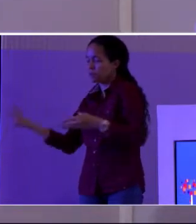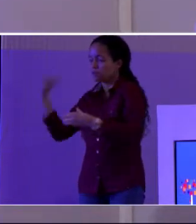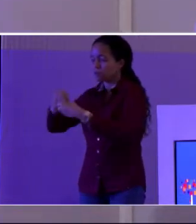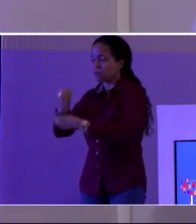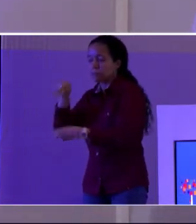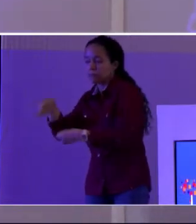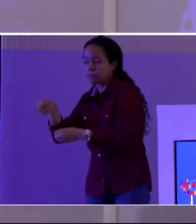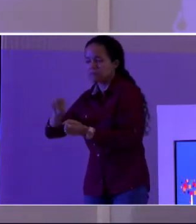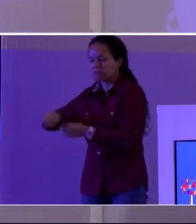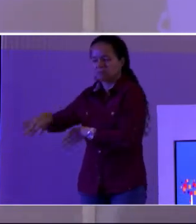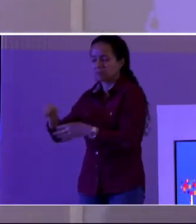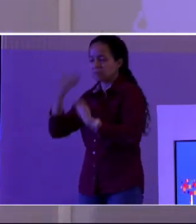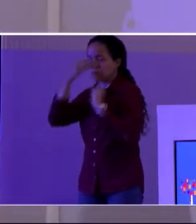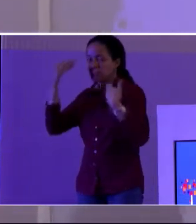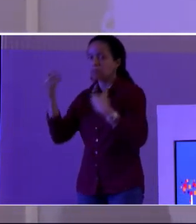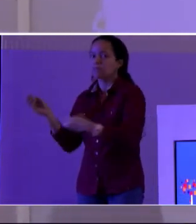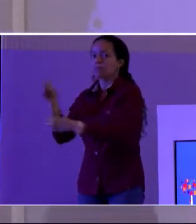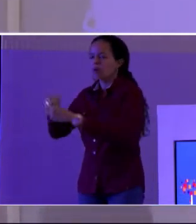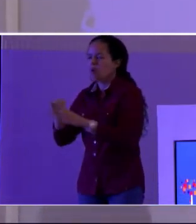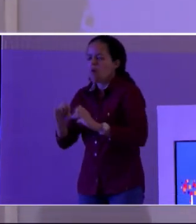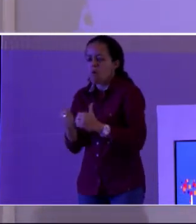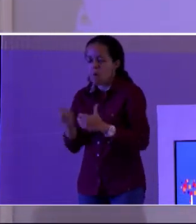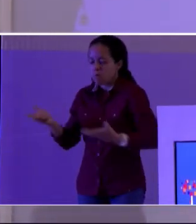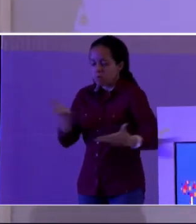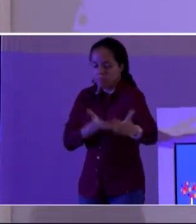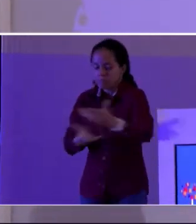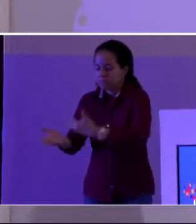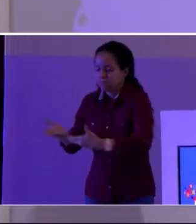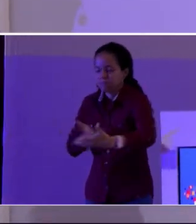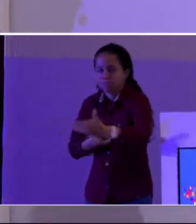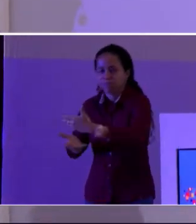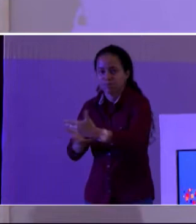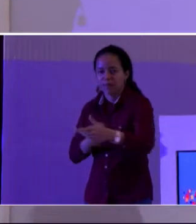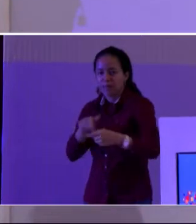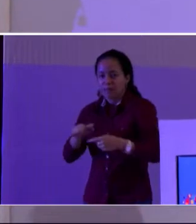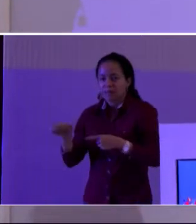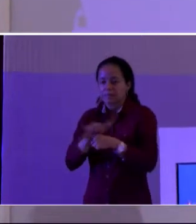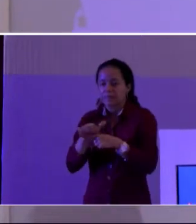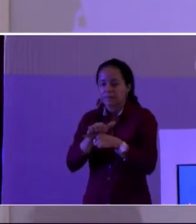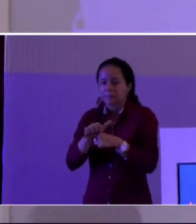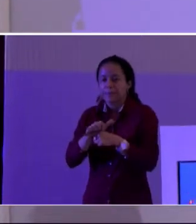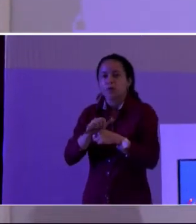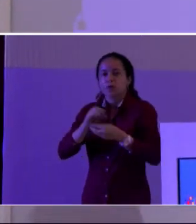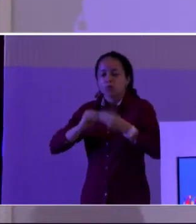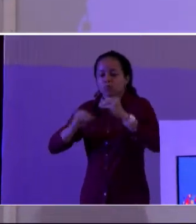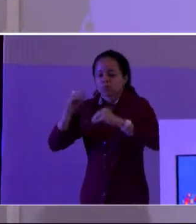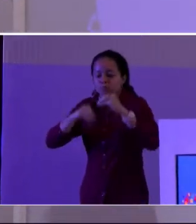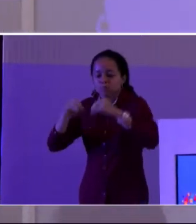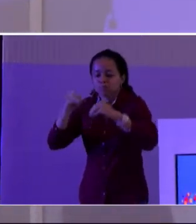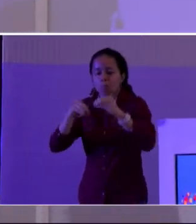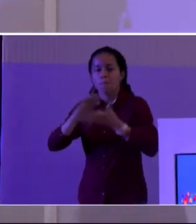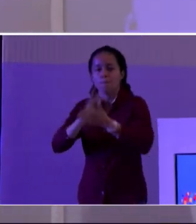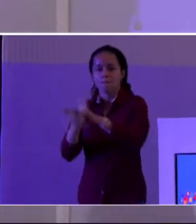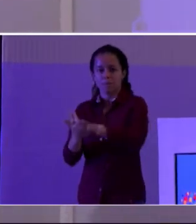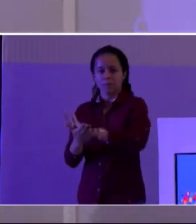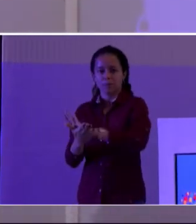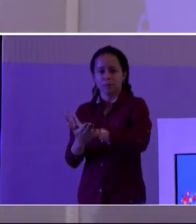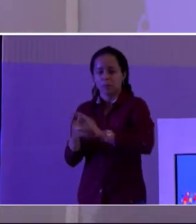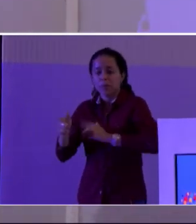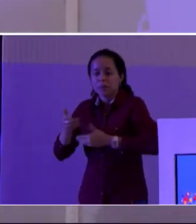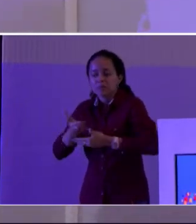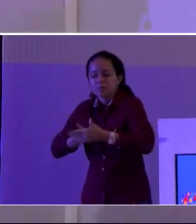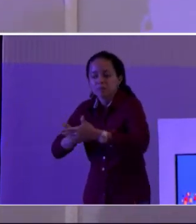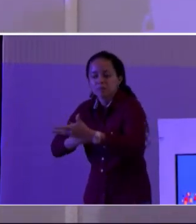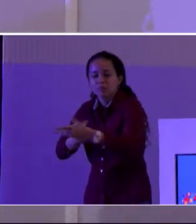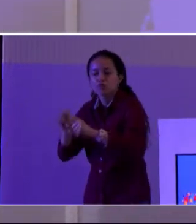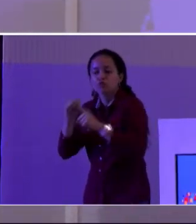esta labor. Cómo las comunidades se involucran en este ejercicio de construcción de paz, en estos ejercicios sociales, para que ellos